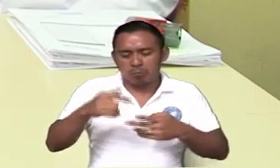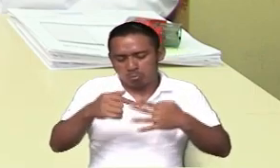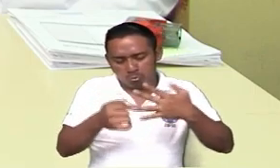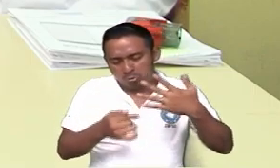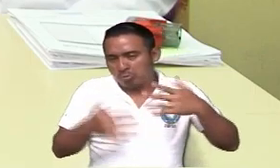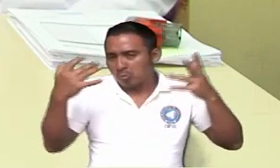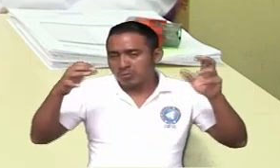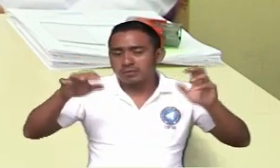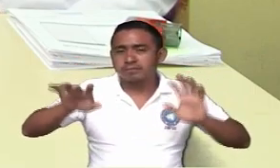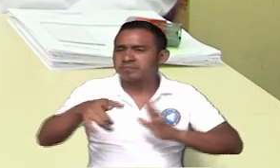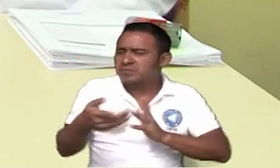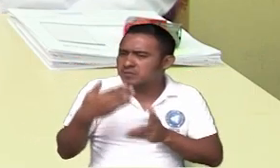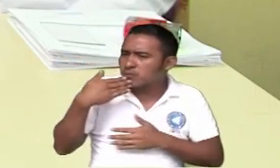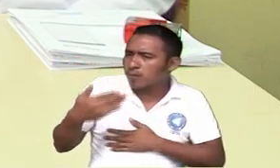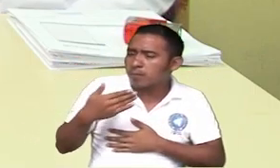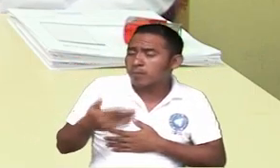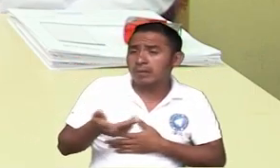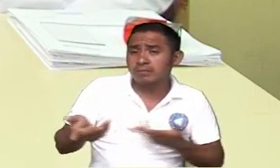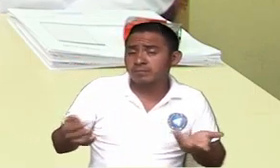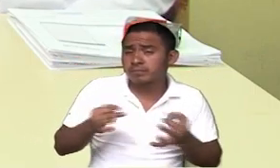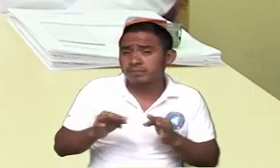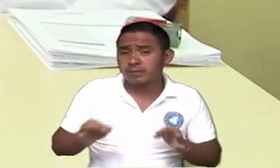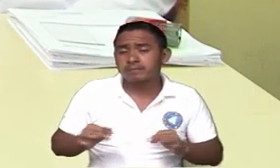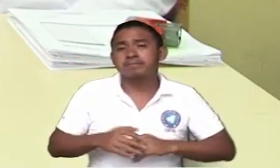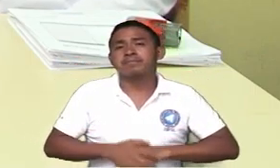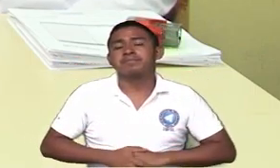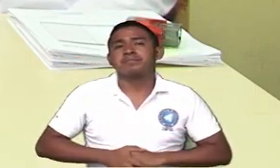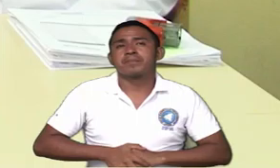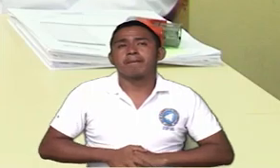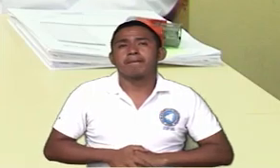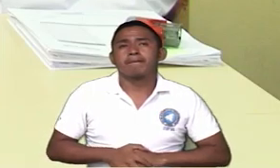linaza. ¿Qué tan recomendable es eso? Bueno,